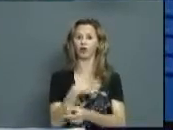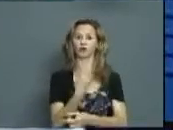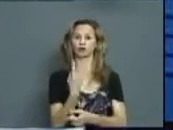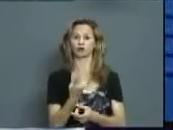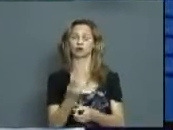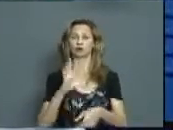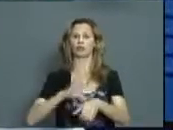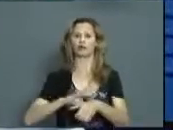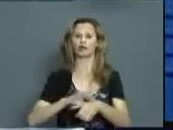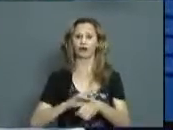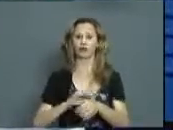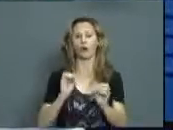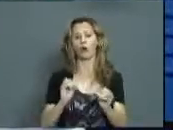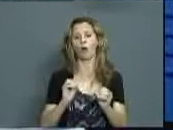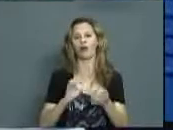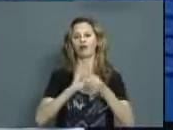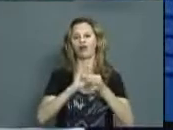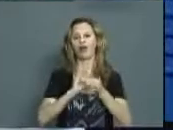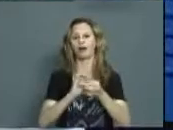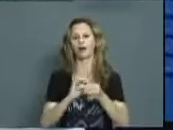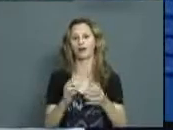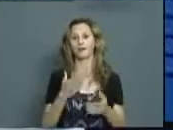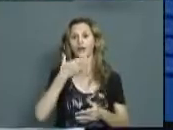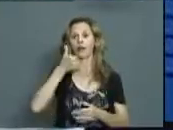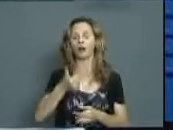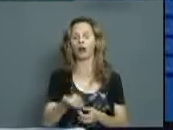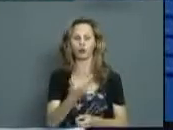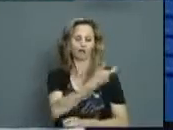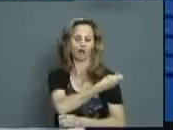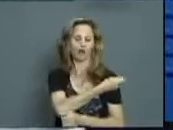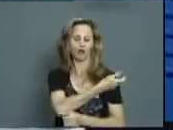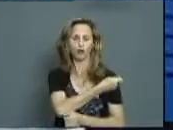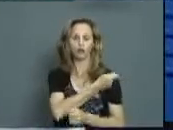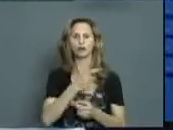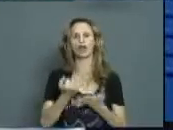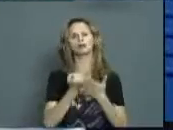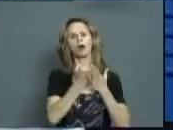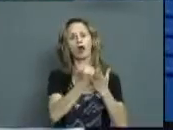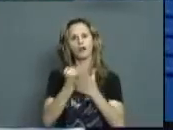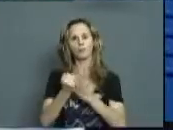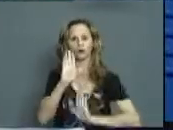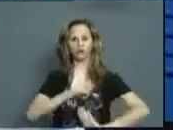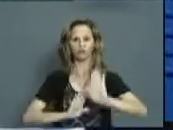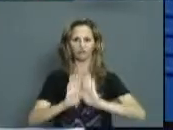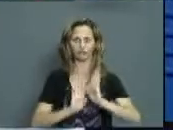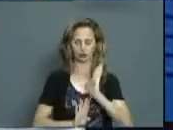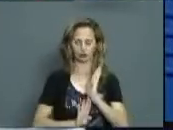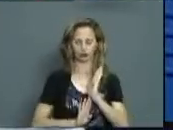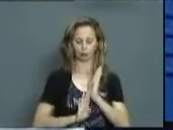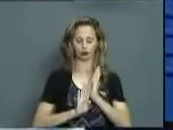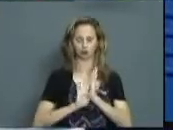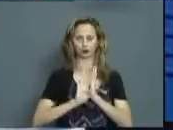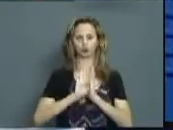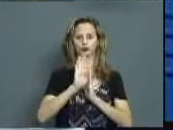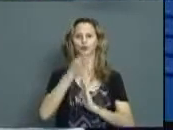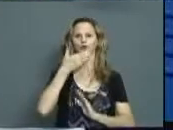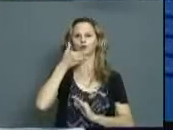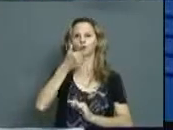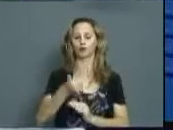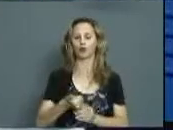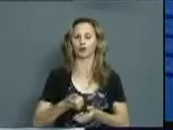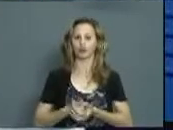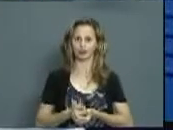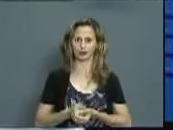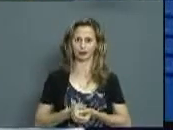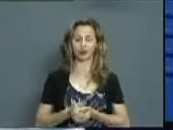pueden desarrollar formas graves de la enfermedad, o vacunarnos. Vacunarnos sería la solución para nosotros poder terminar la crisis que nosotros llevamos con esta pandemia.